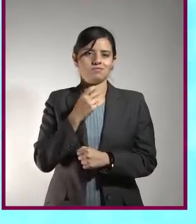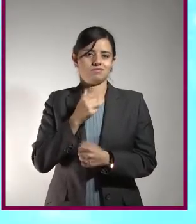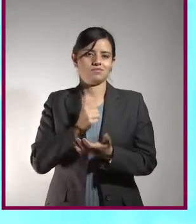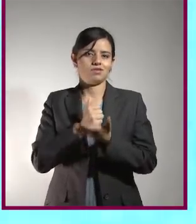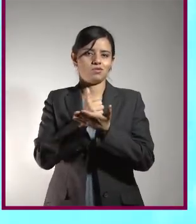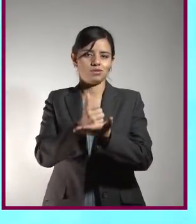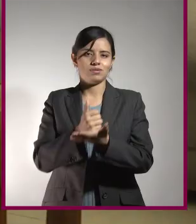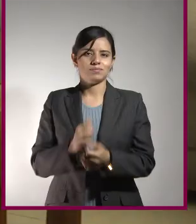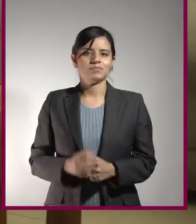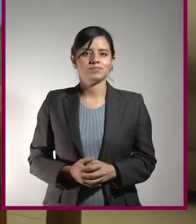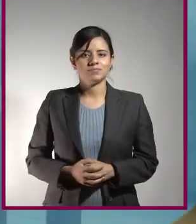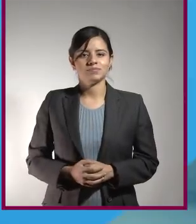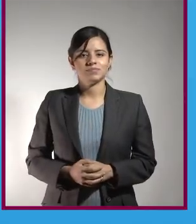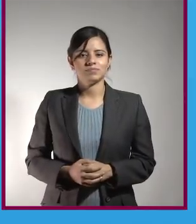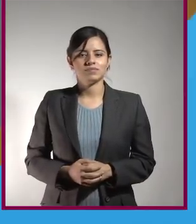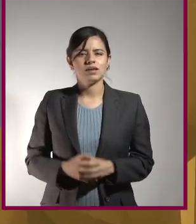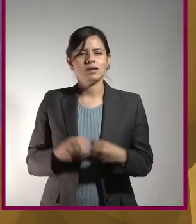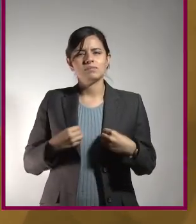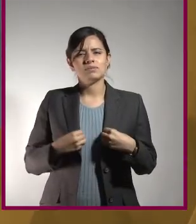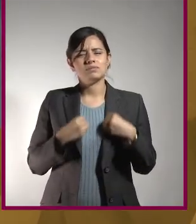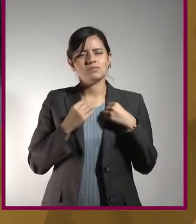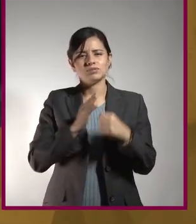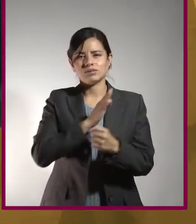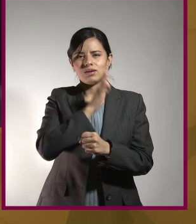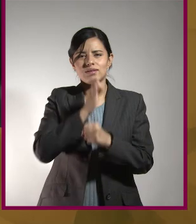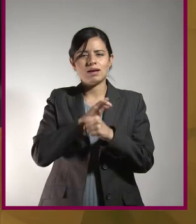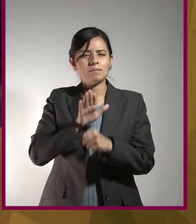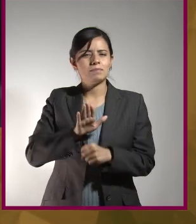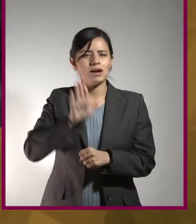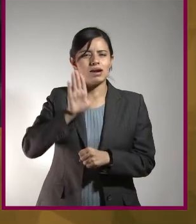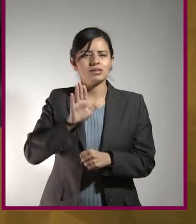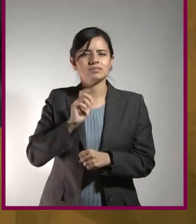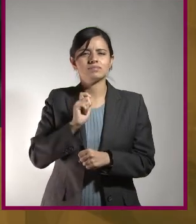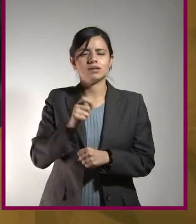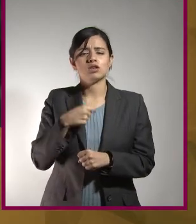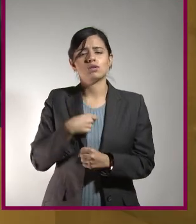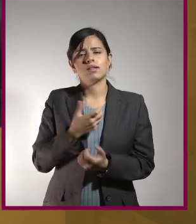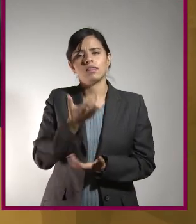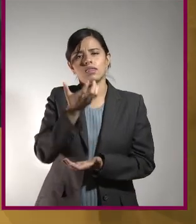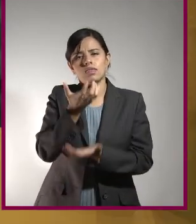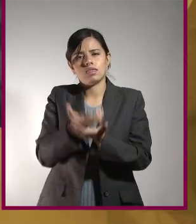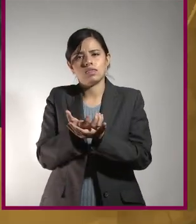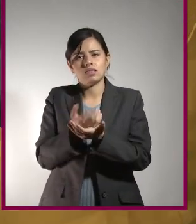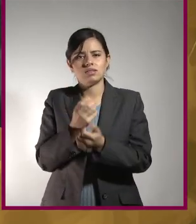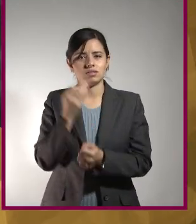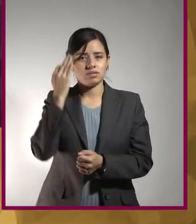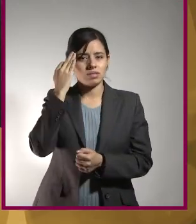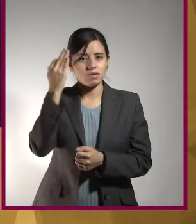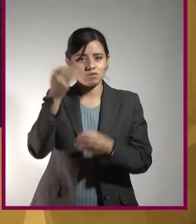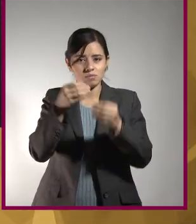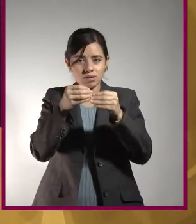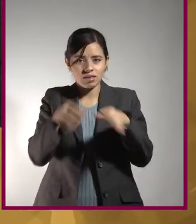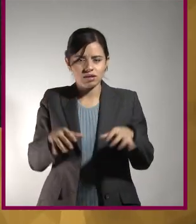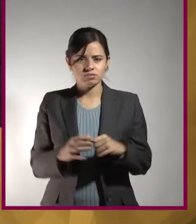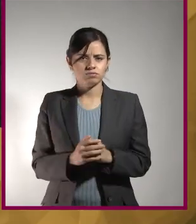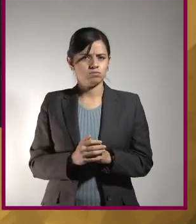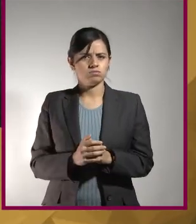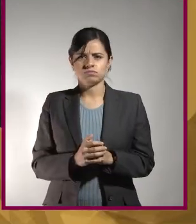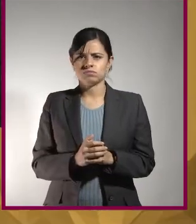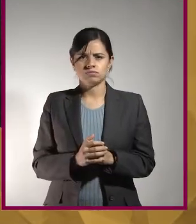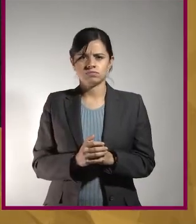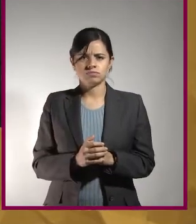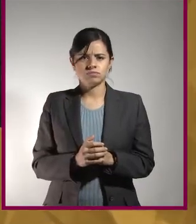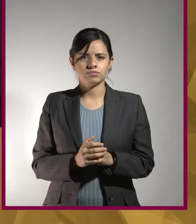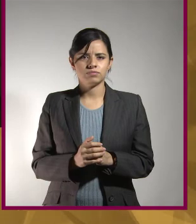mejor con tu personalidad. Vivimos tiempos en los que pareciera que no hacer nada es una pérdida de tiempo, pero esto